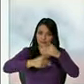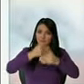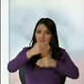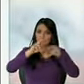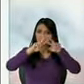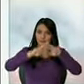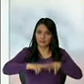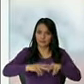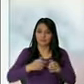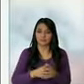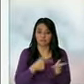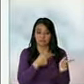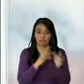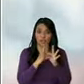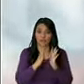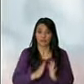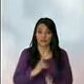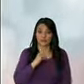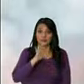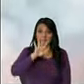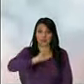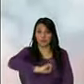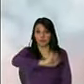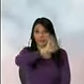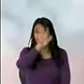con Berito desde las 5 de la mañana,